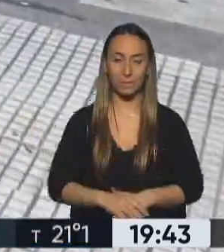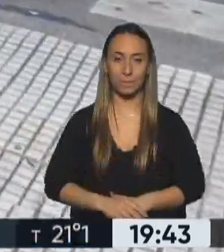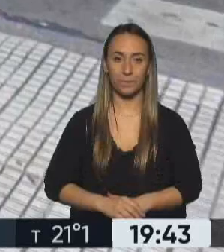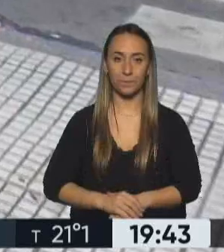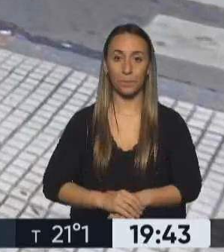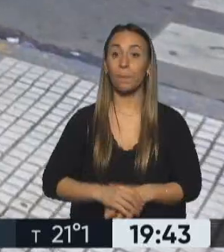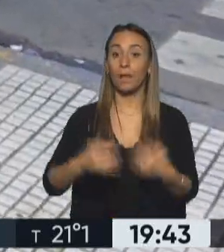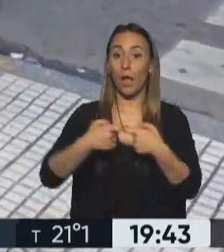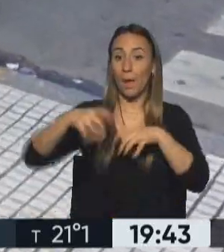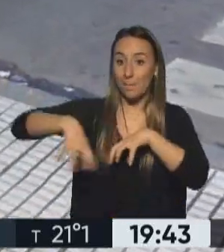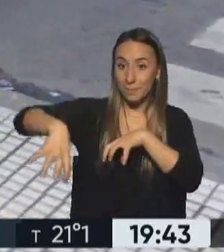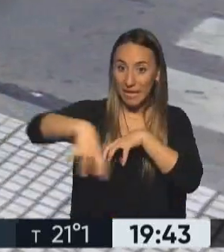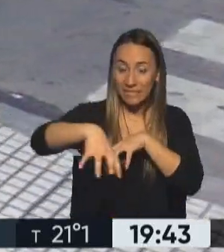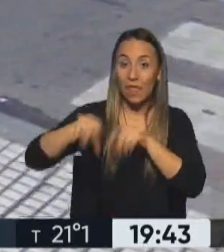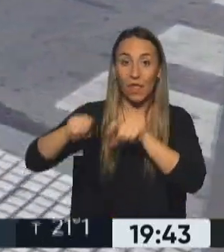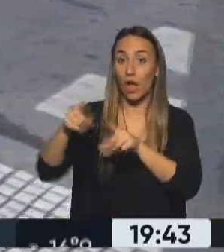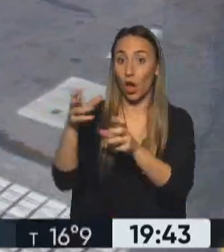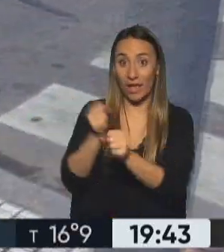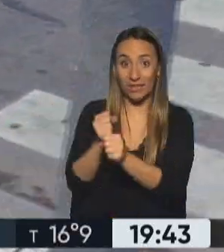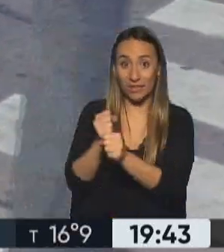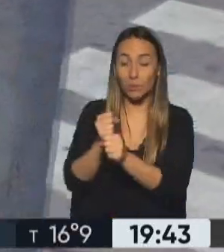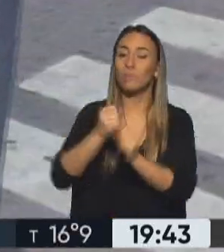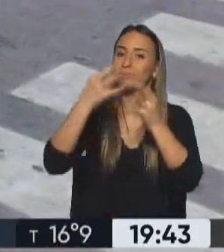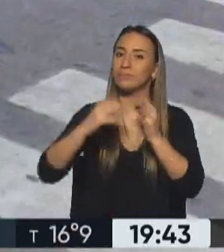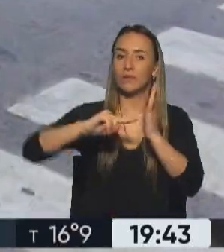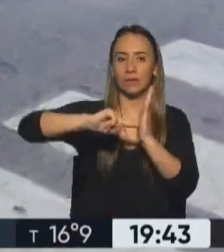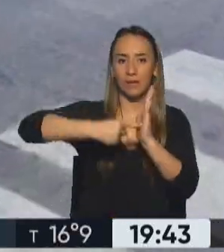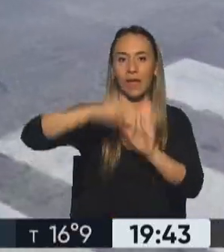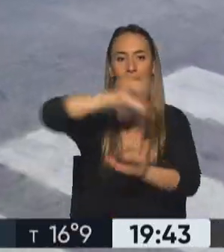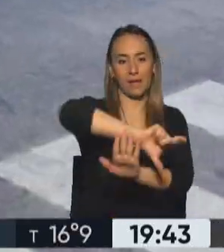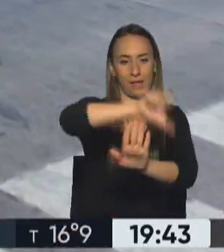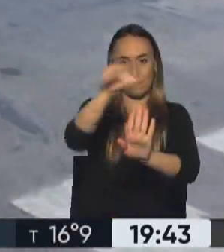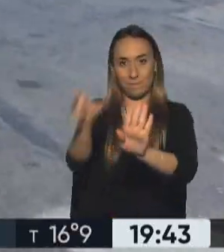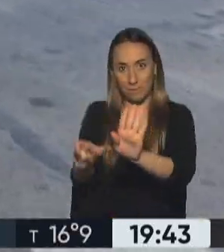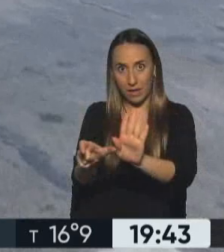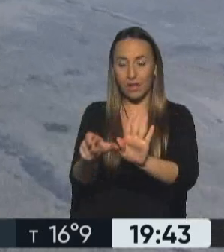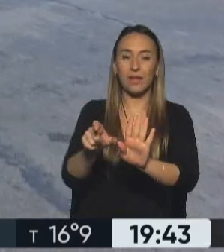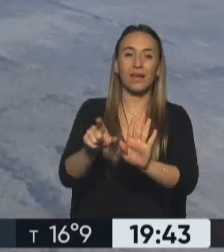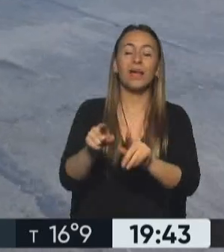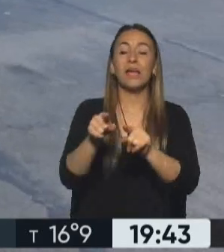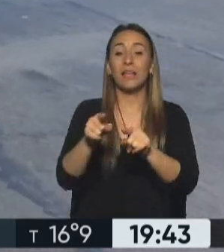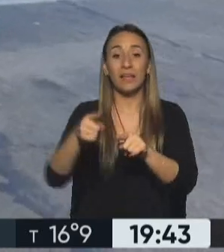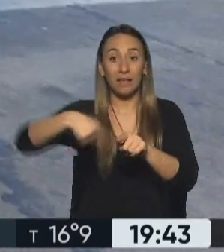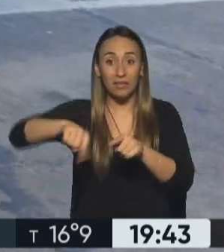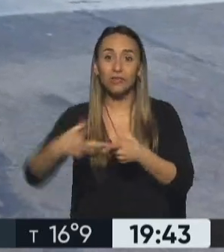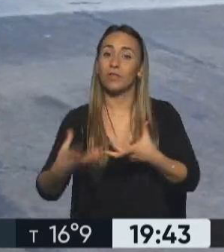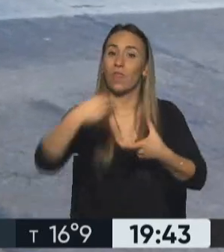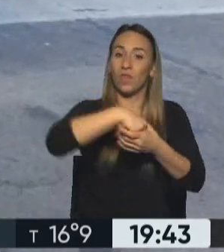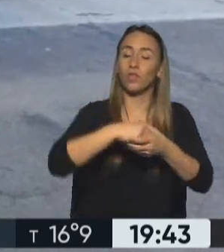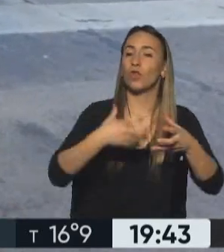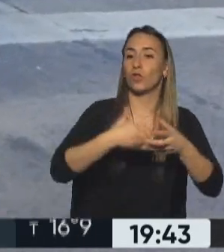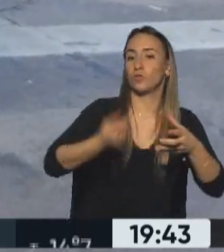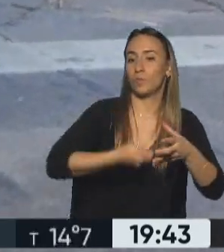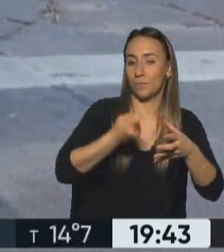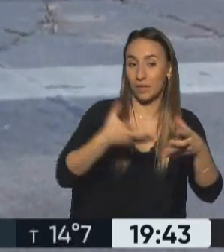las empresas de transporte público, de pasajeros del AMBA que integran las cámaras de autotransporte de pasajeros por un lado y la Cámara